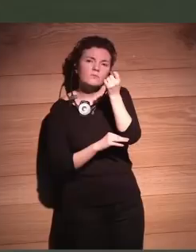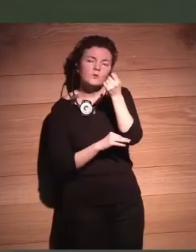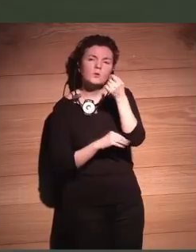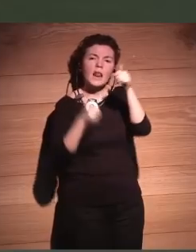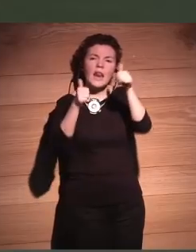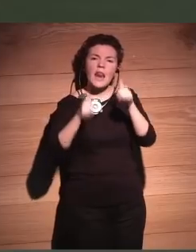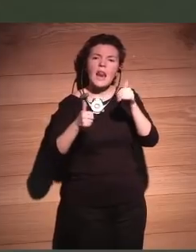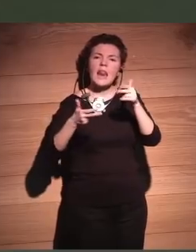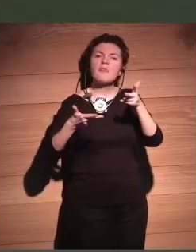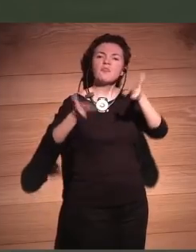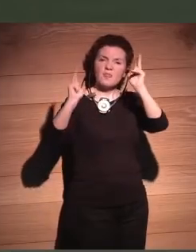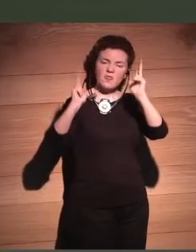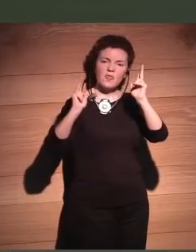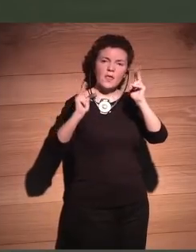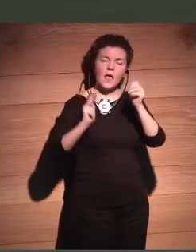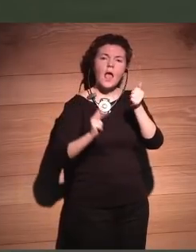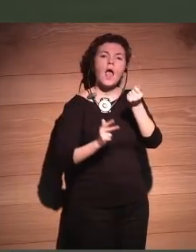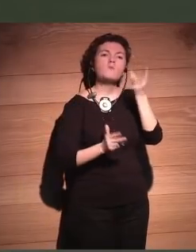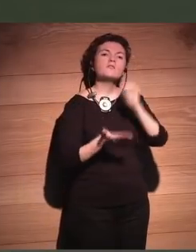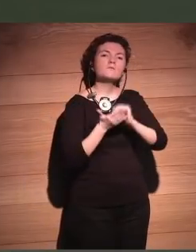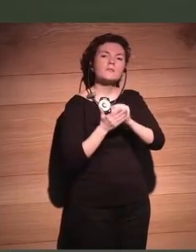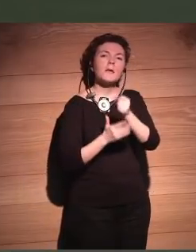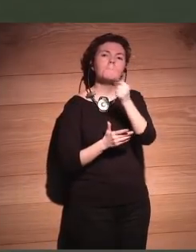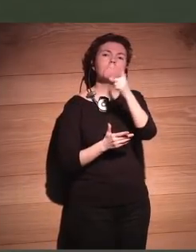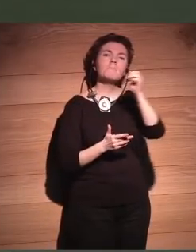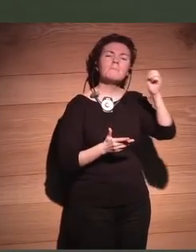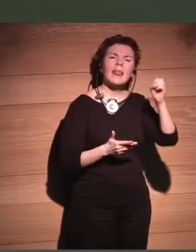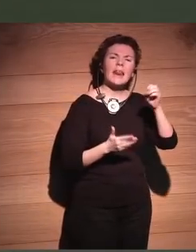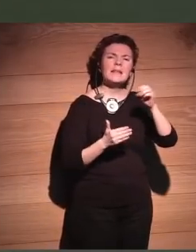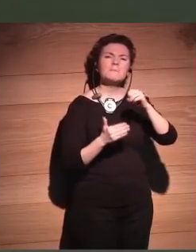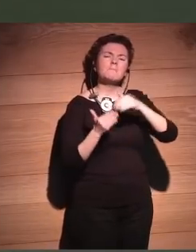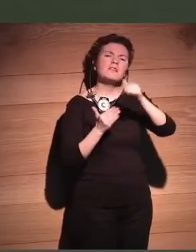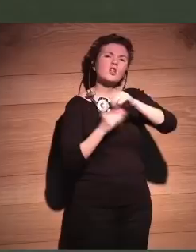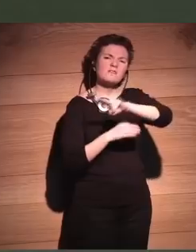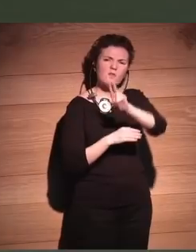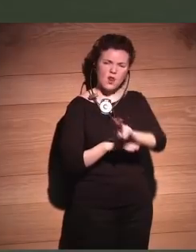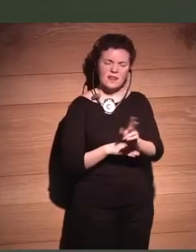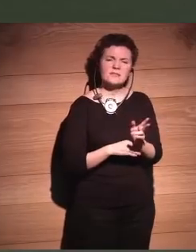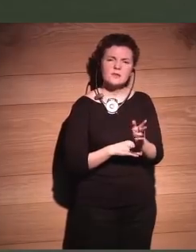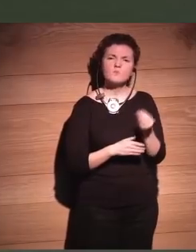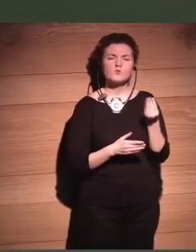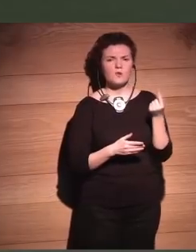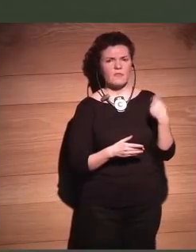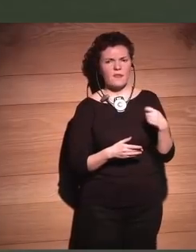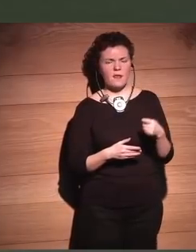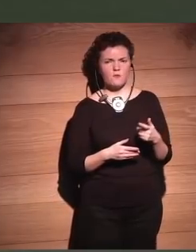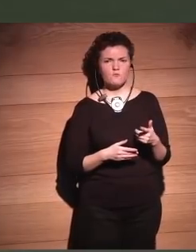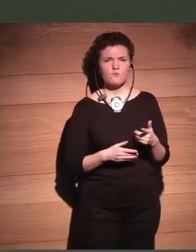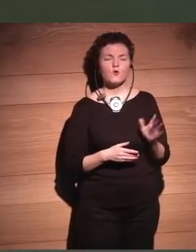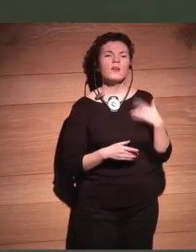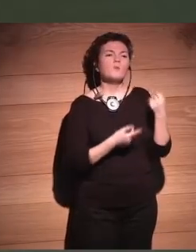la licencia. Estamos hablando a veces de miles de millones de dólares. Es muchísimo dinero y no es porque